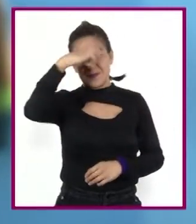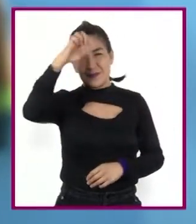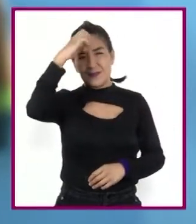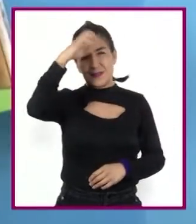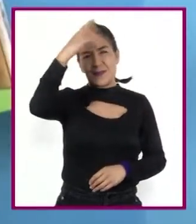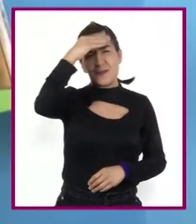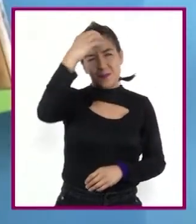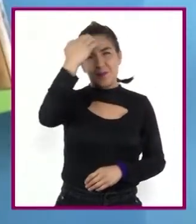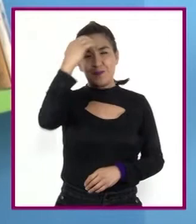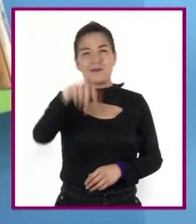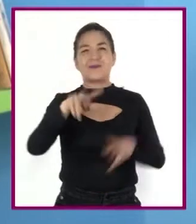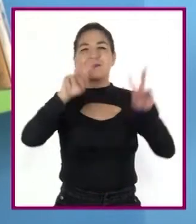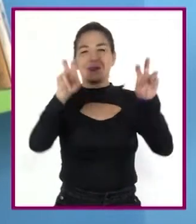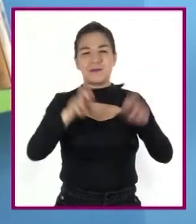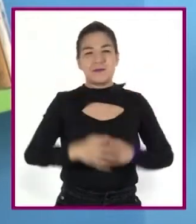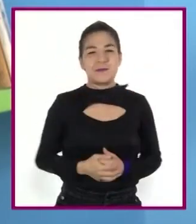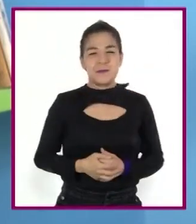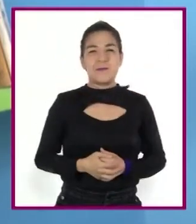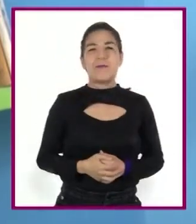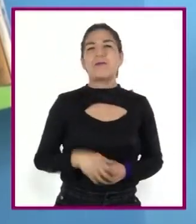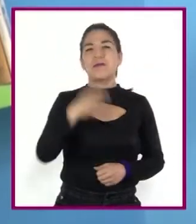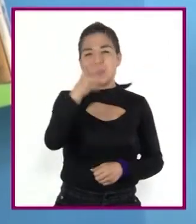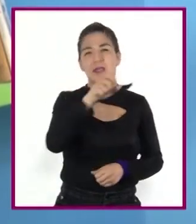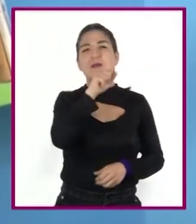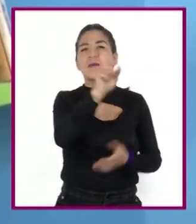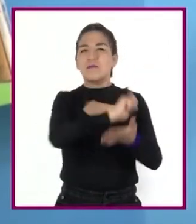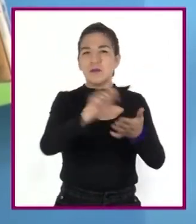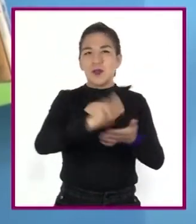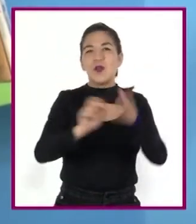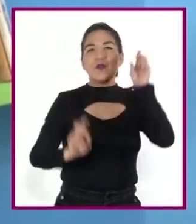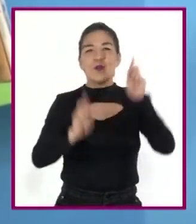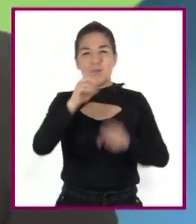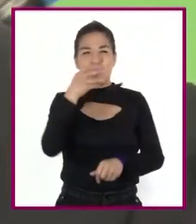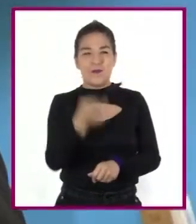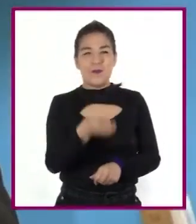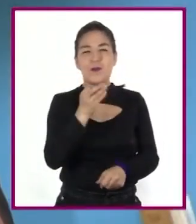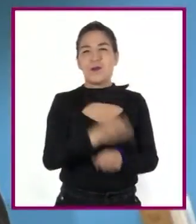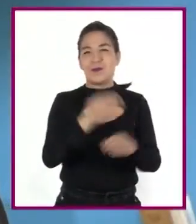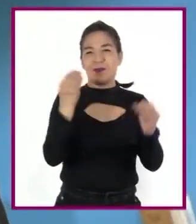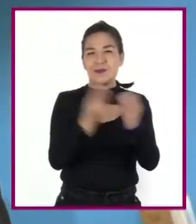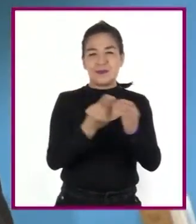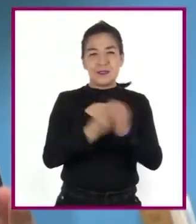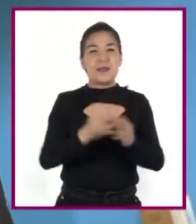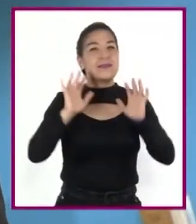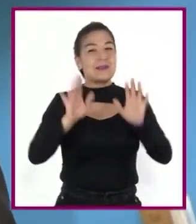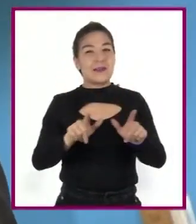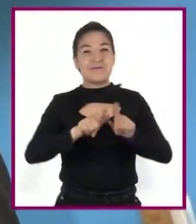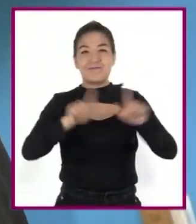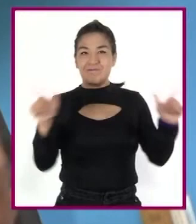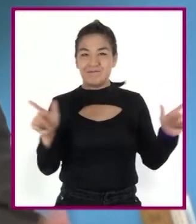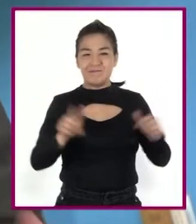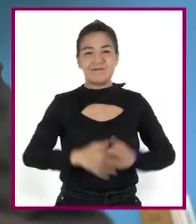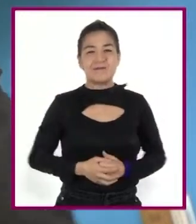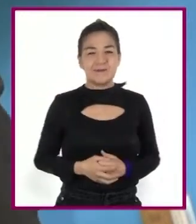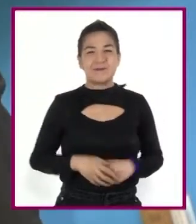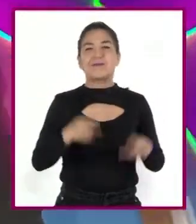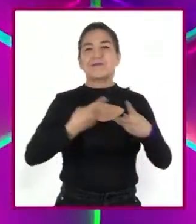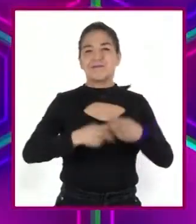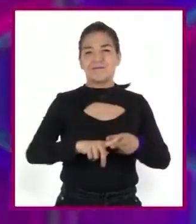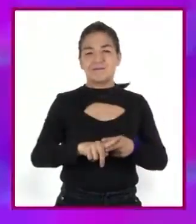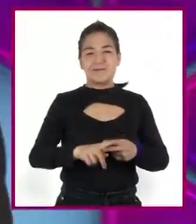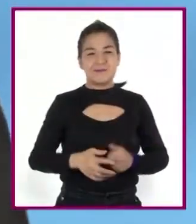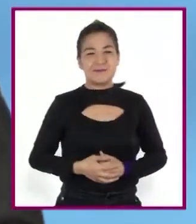acerca del tema. Anoten también las dudas que surjan durante la sesión. ¿Están listas y listos?